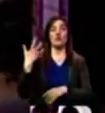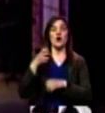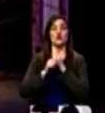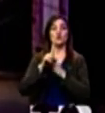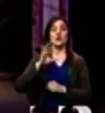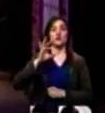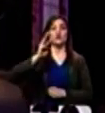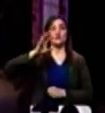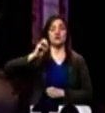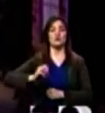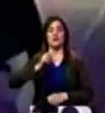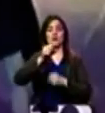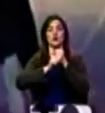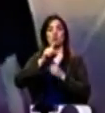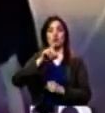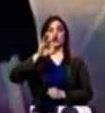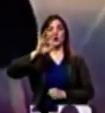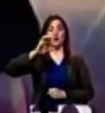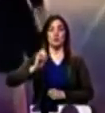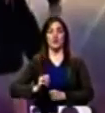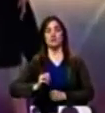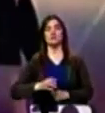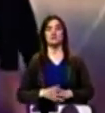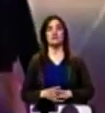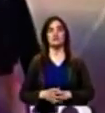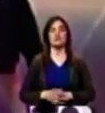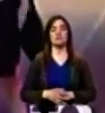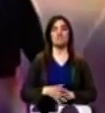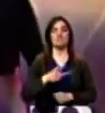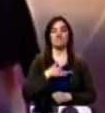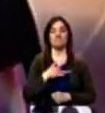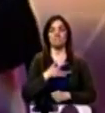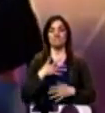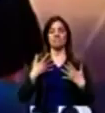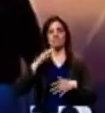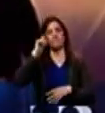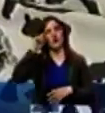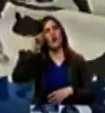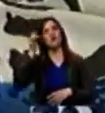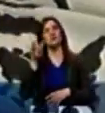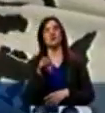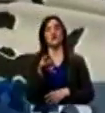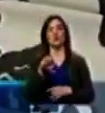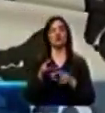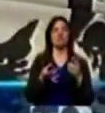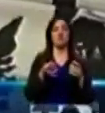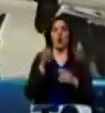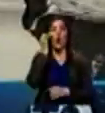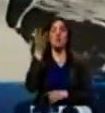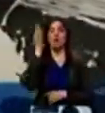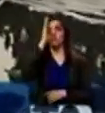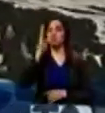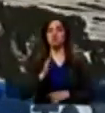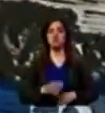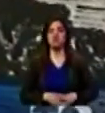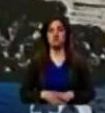de los 60 hasta los 90, y así reviven a manera de fiesta sanadora aquellas memorias del dolor y del no olvido. Y